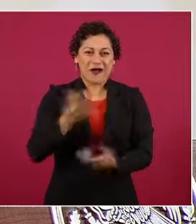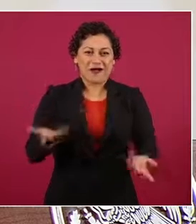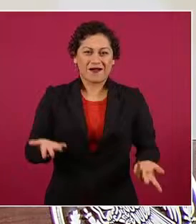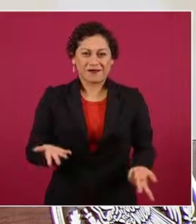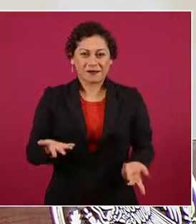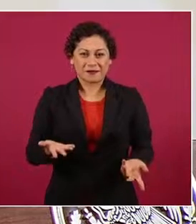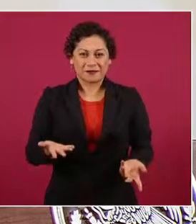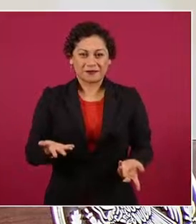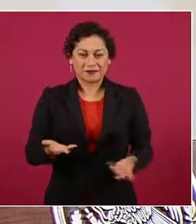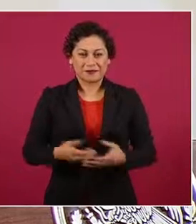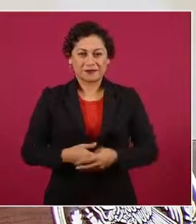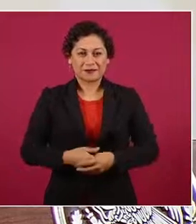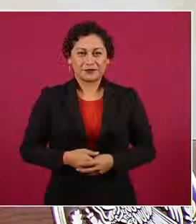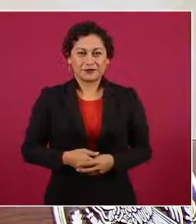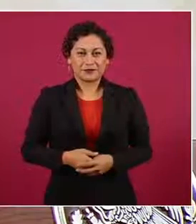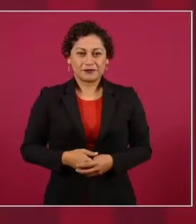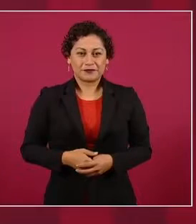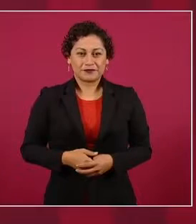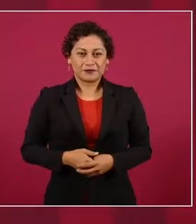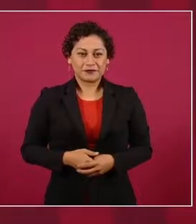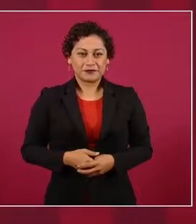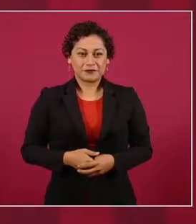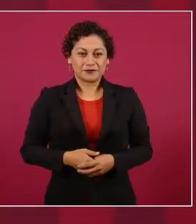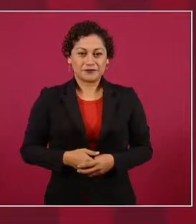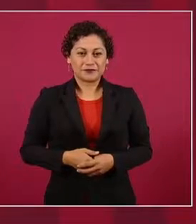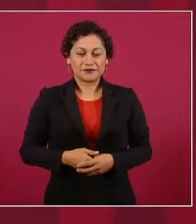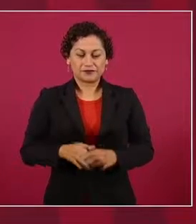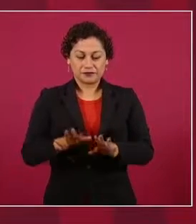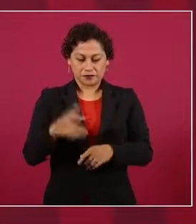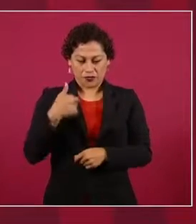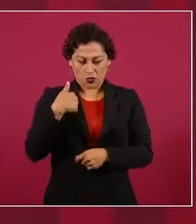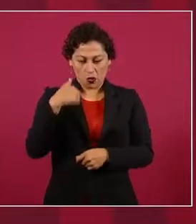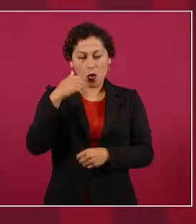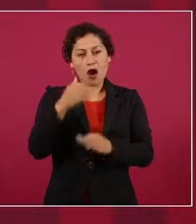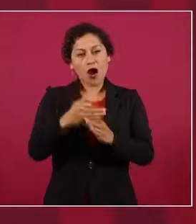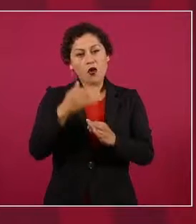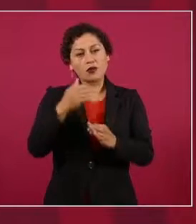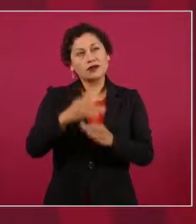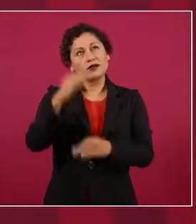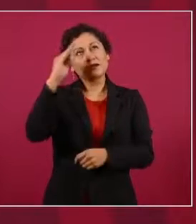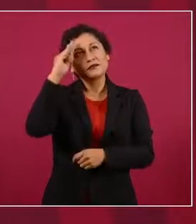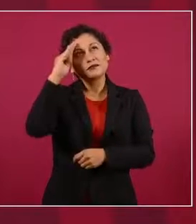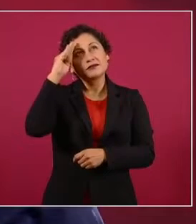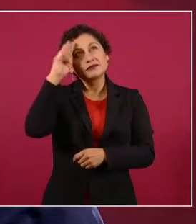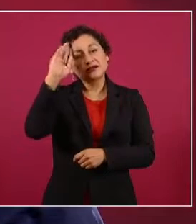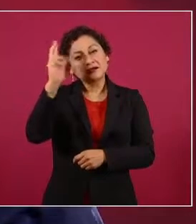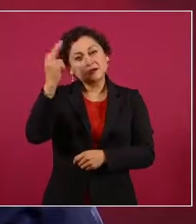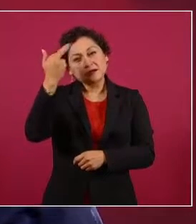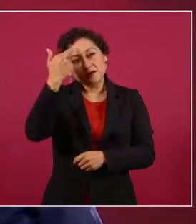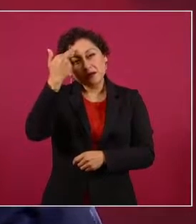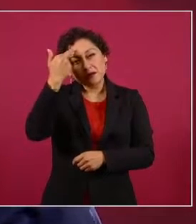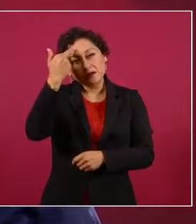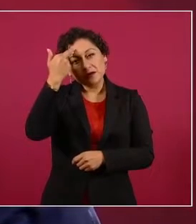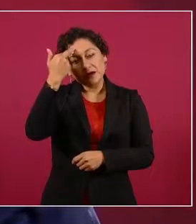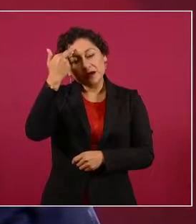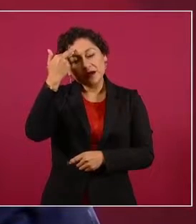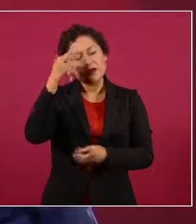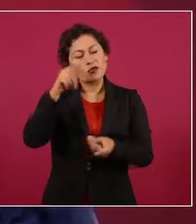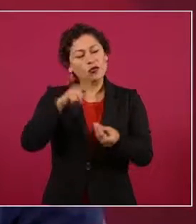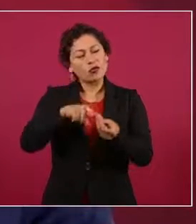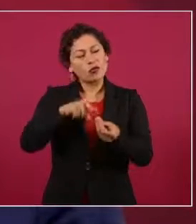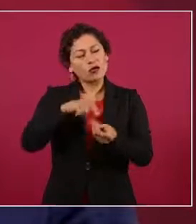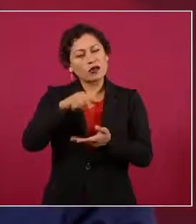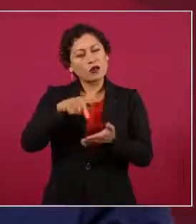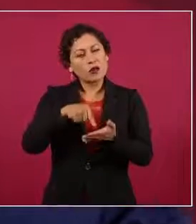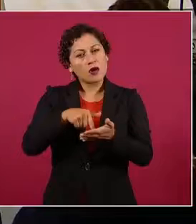Estoy tratando de recordar en dónde hay una situación.